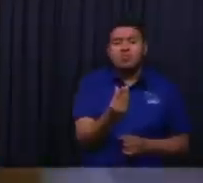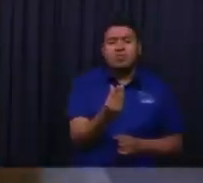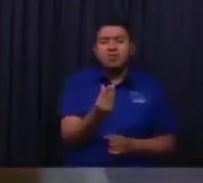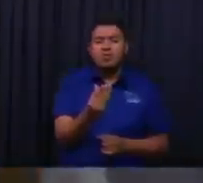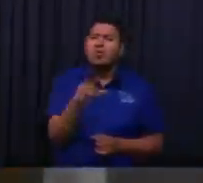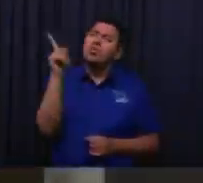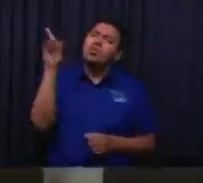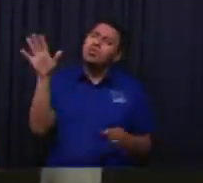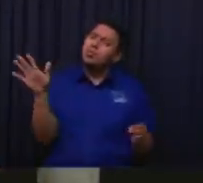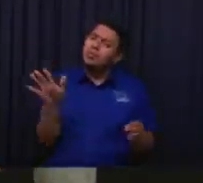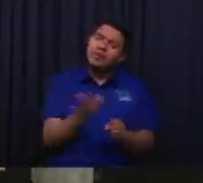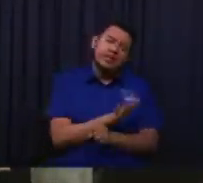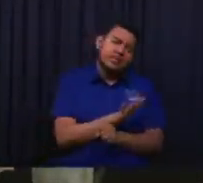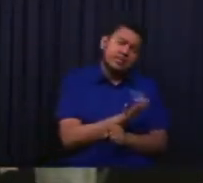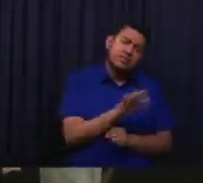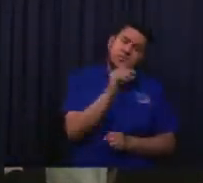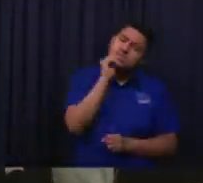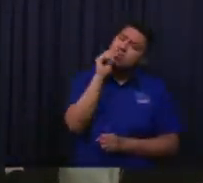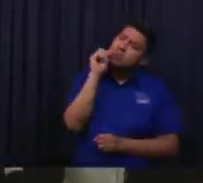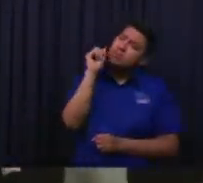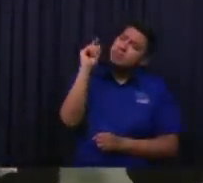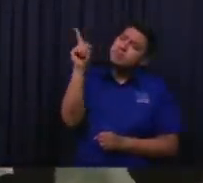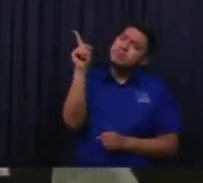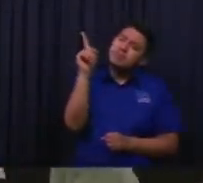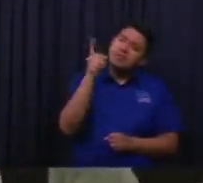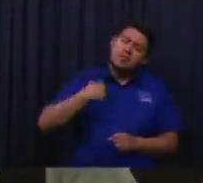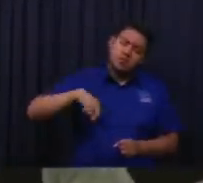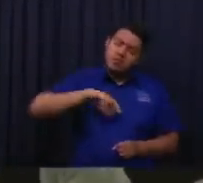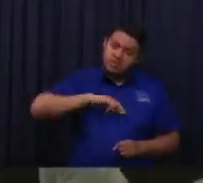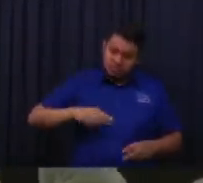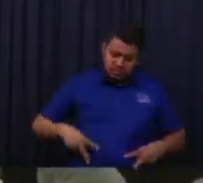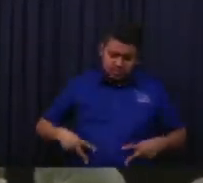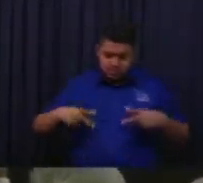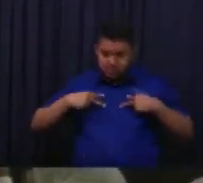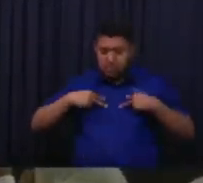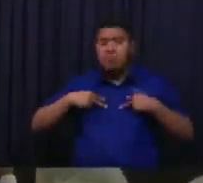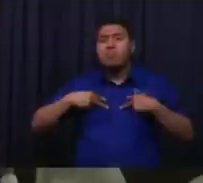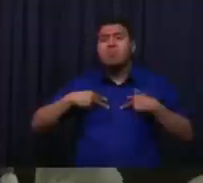complétalo tú, Señor, en nuestra vida.